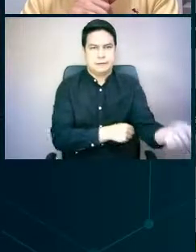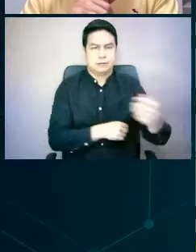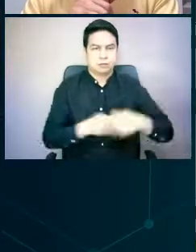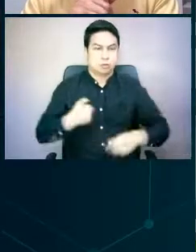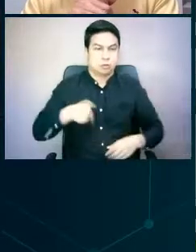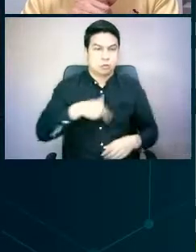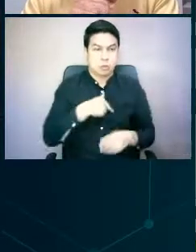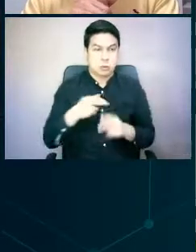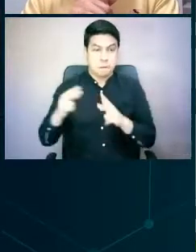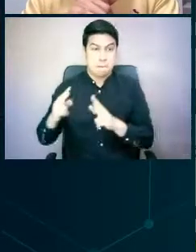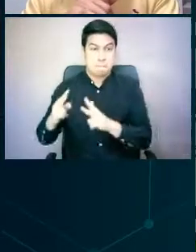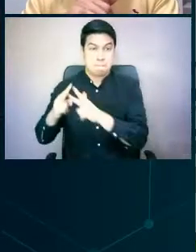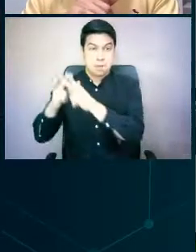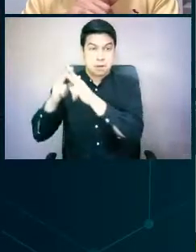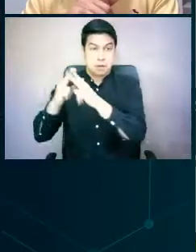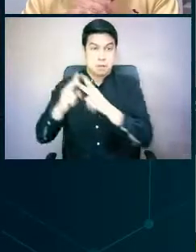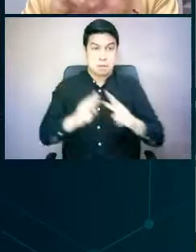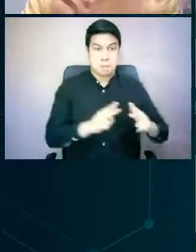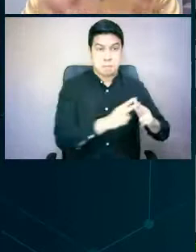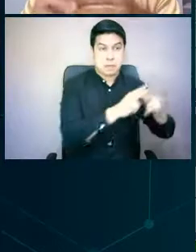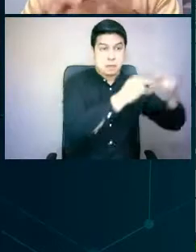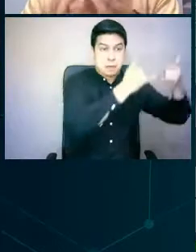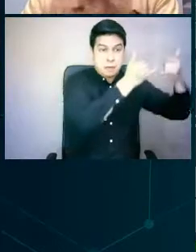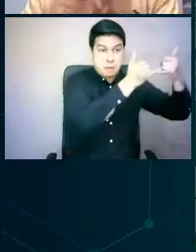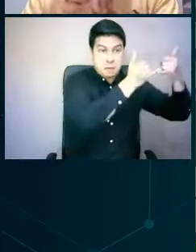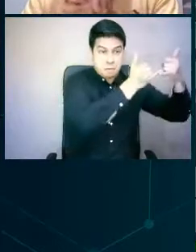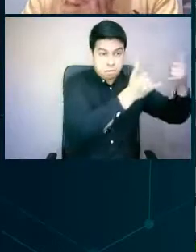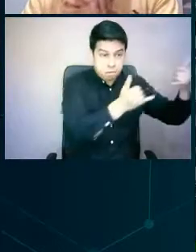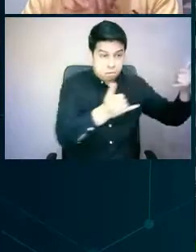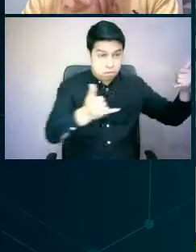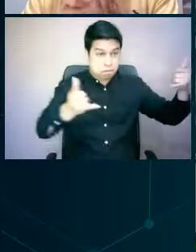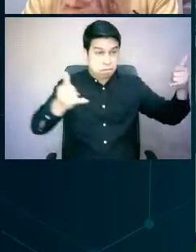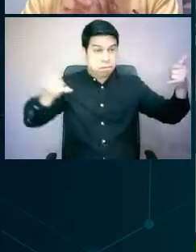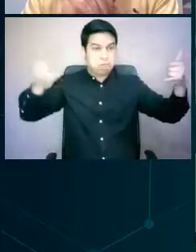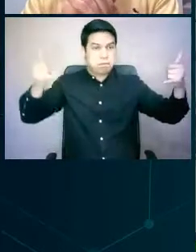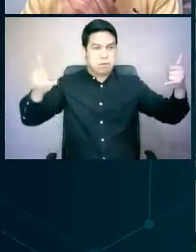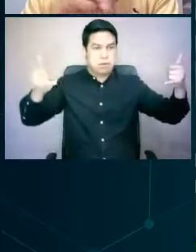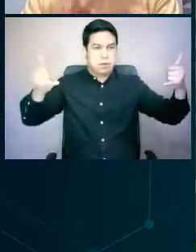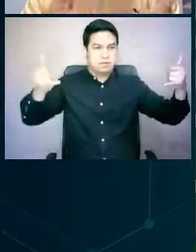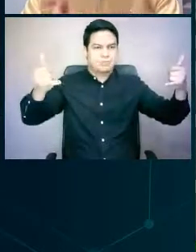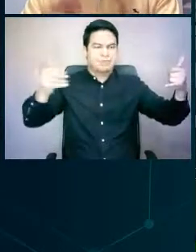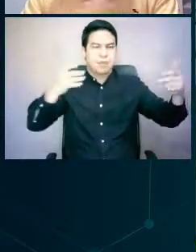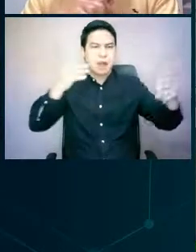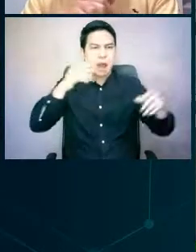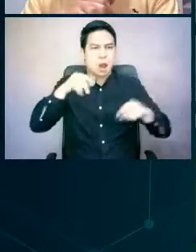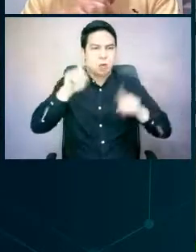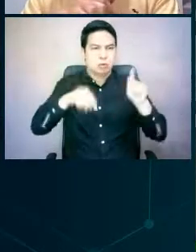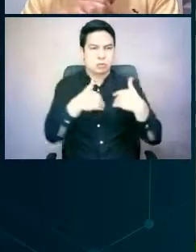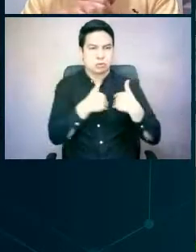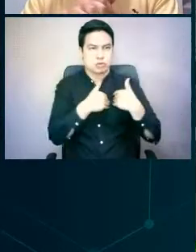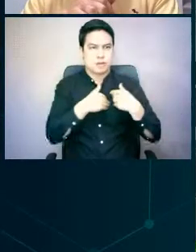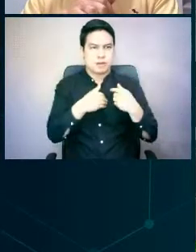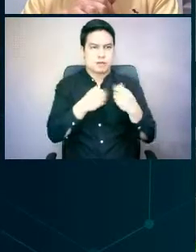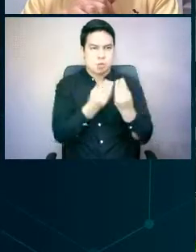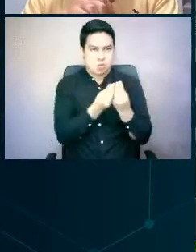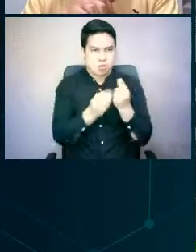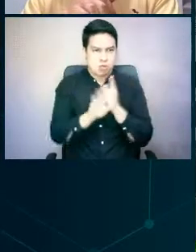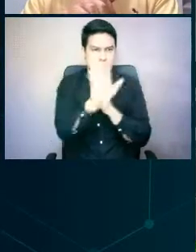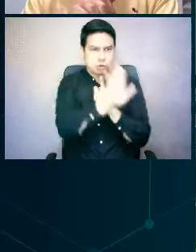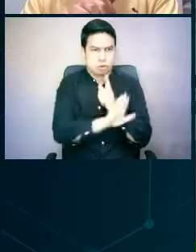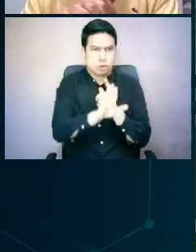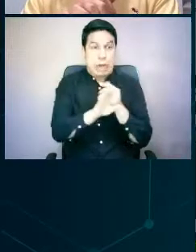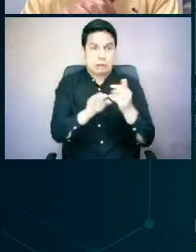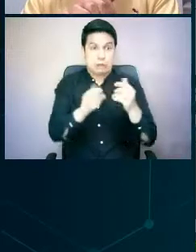de fibra óptica dedicada como medio de comunicación entre los equipos de protección. Esto redunda en qué? En reducción de